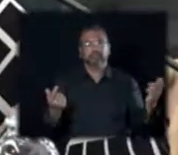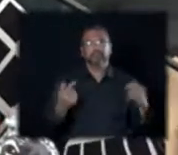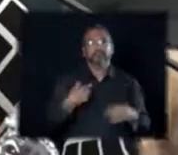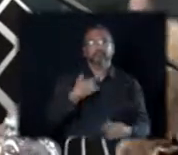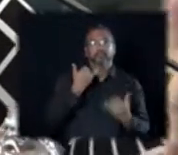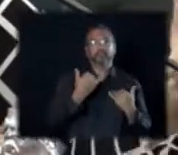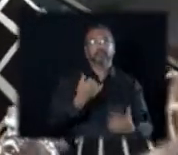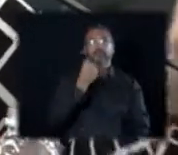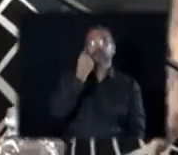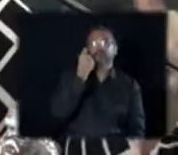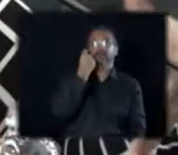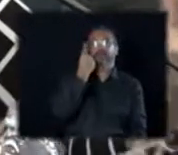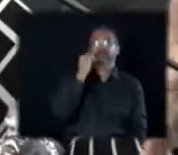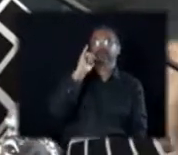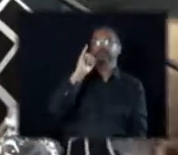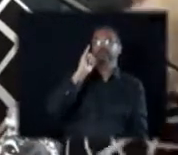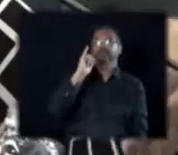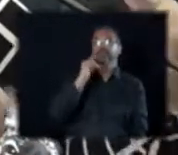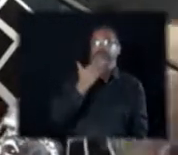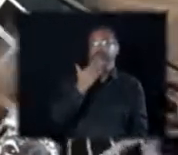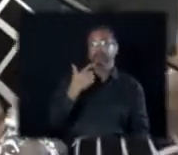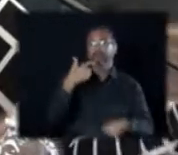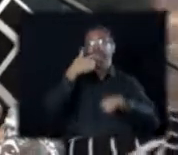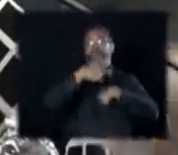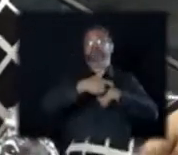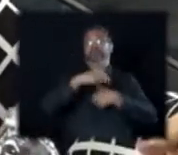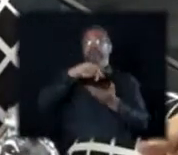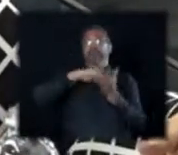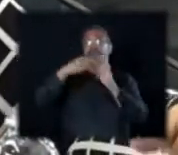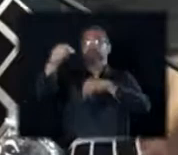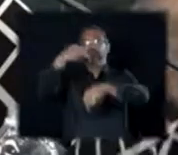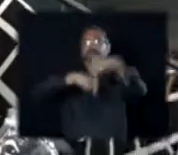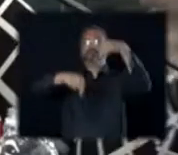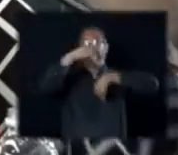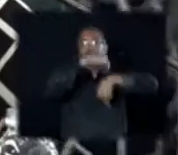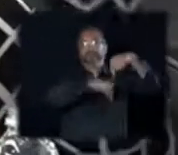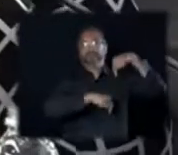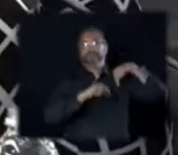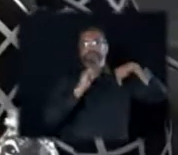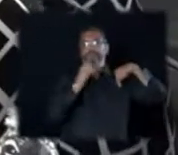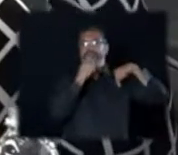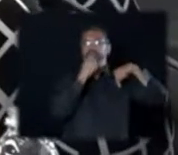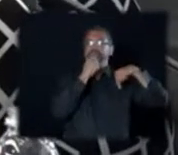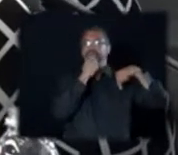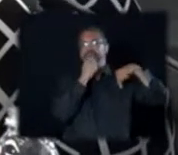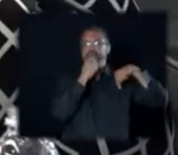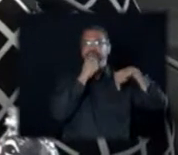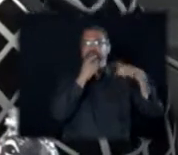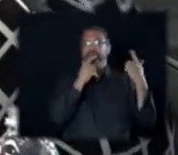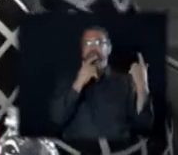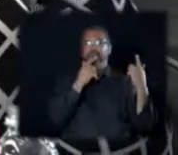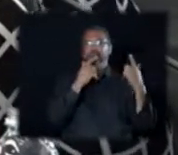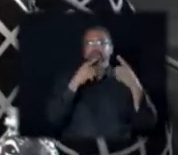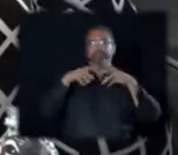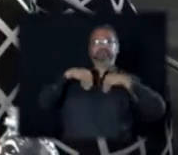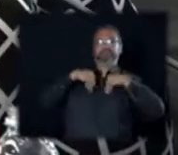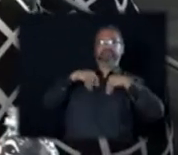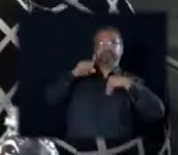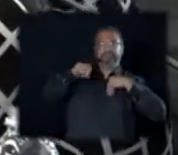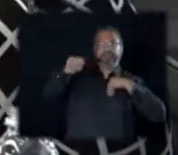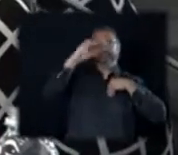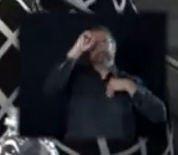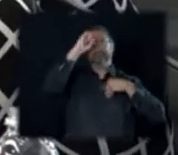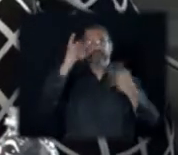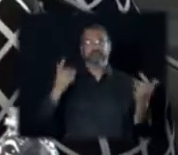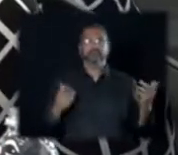Podemos desarrollar un TSA y me parece que es un buen momento para volver atrás y tomarlo en consideración.